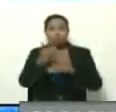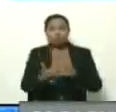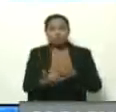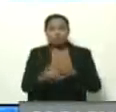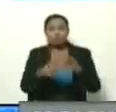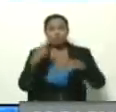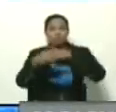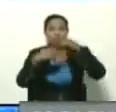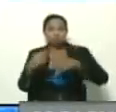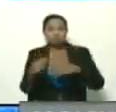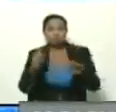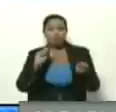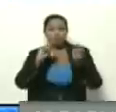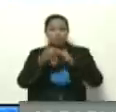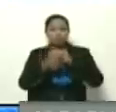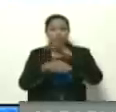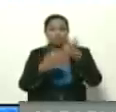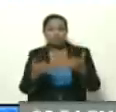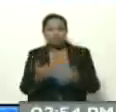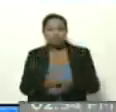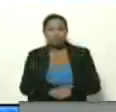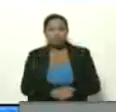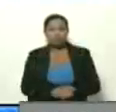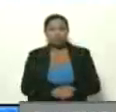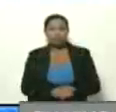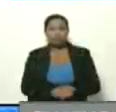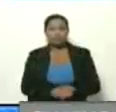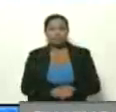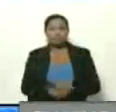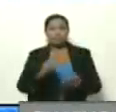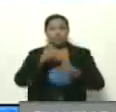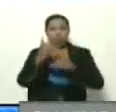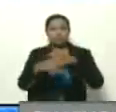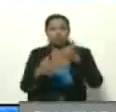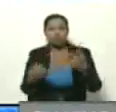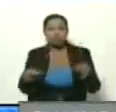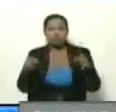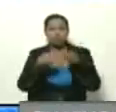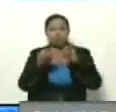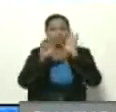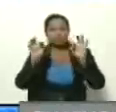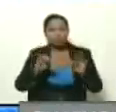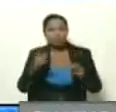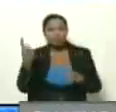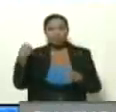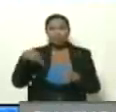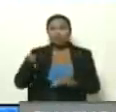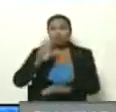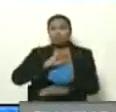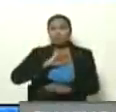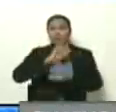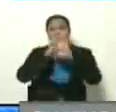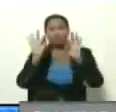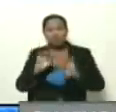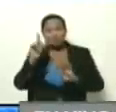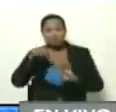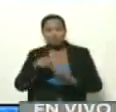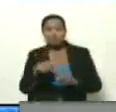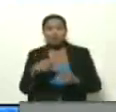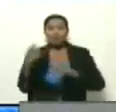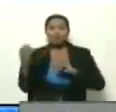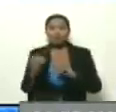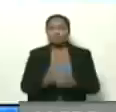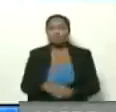revolucionario de transformación, un proyecto que tiene en sí el discurso